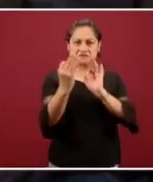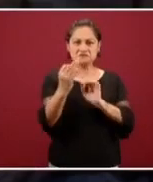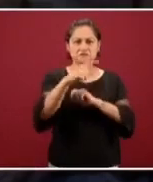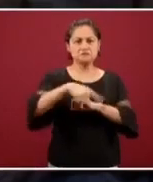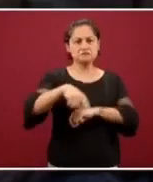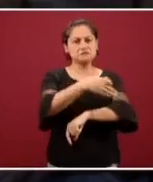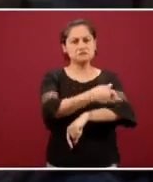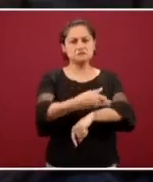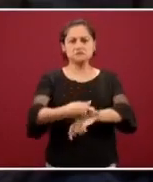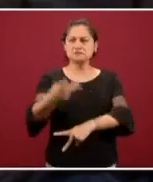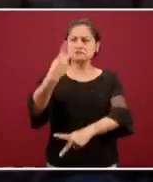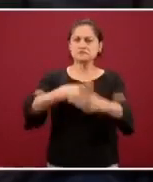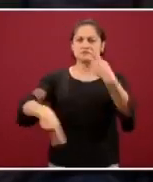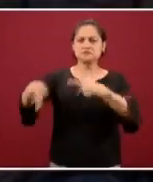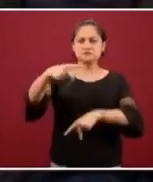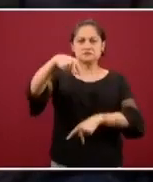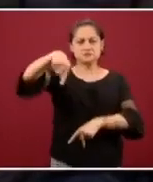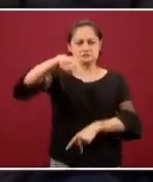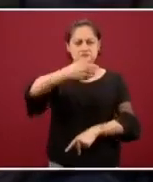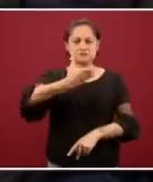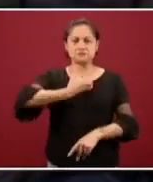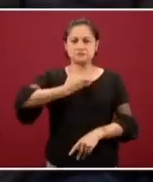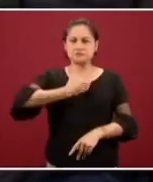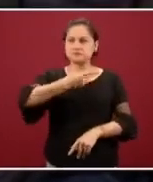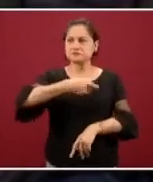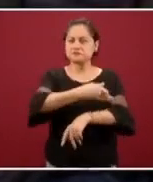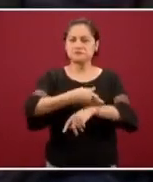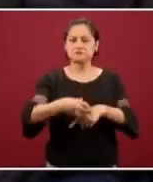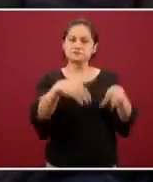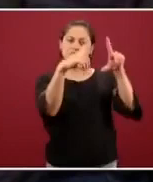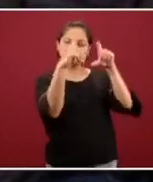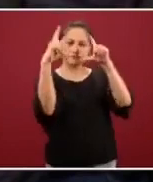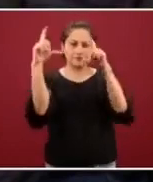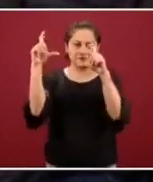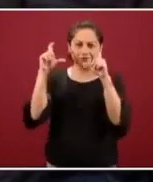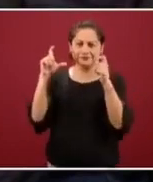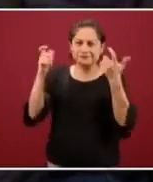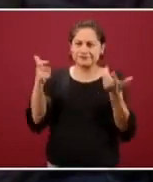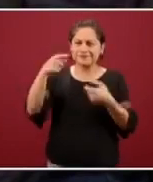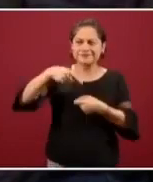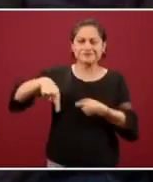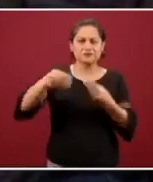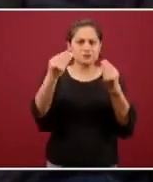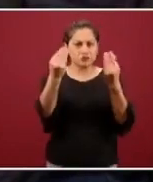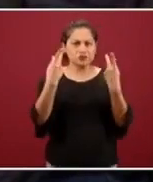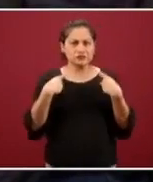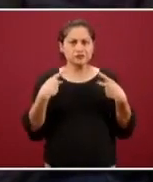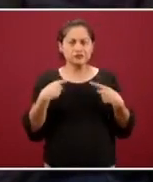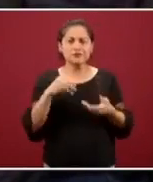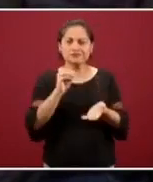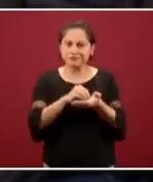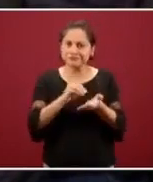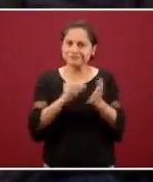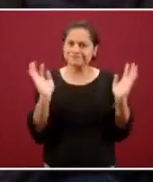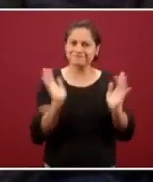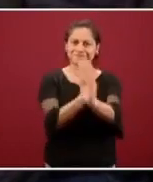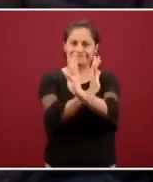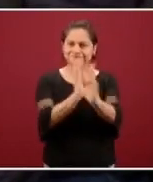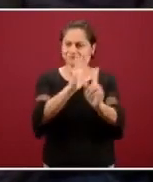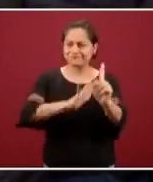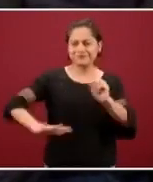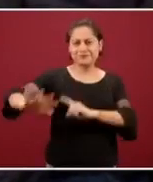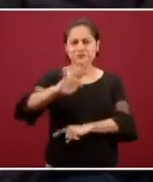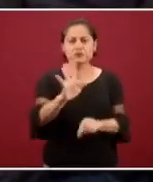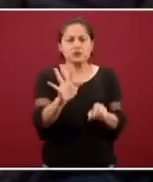tomándose fotos, el centro, la Alameda, hay mucha gente todavía. ¿Cuál sería su comentario? Porque tal parece que este distanciamiento se ha tomado